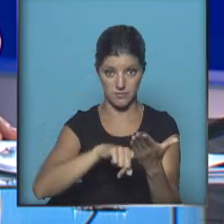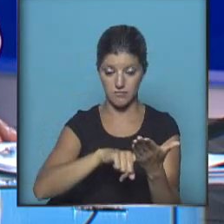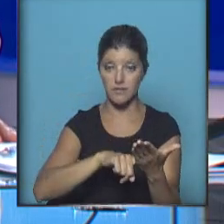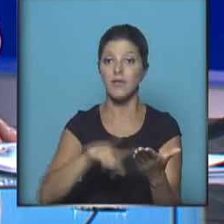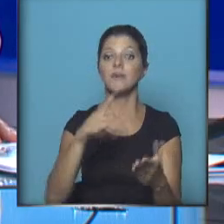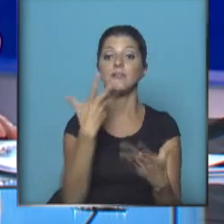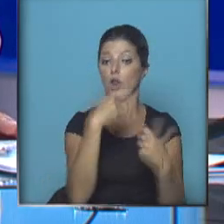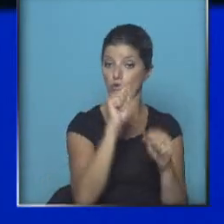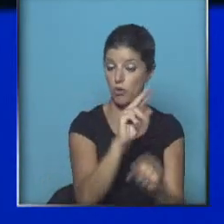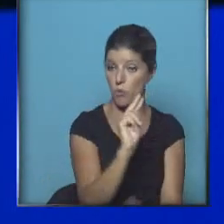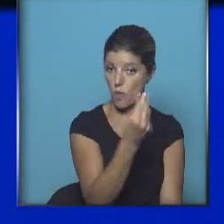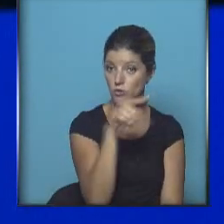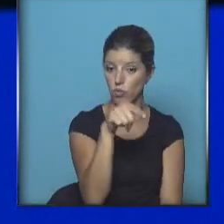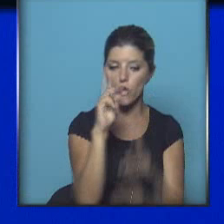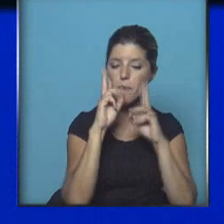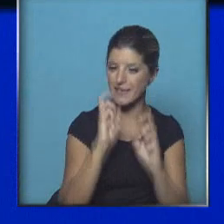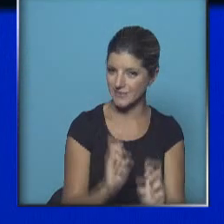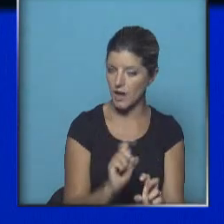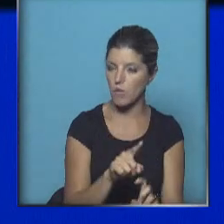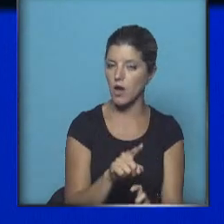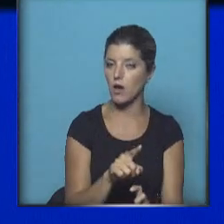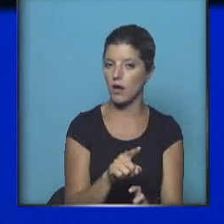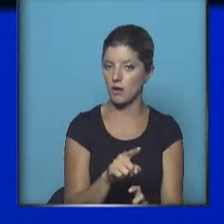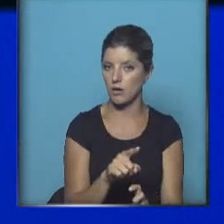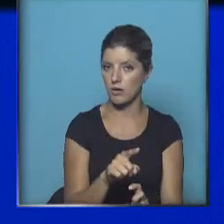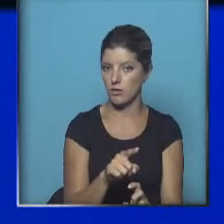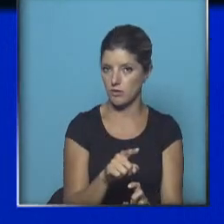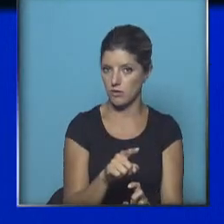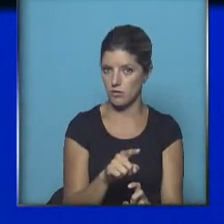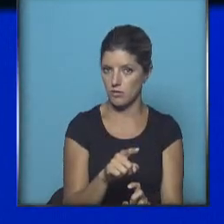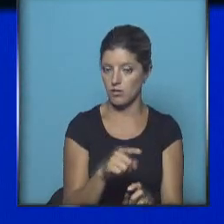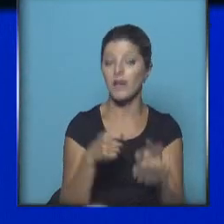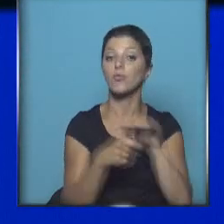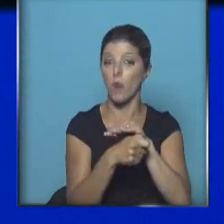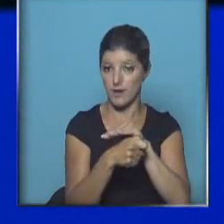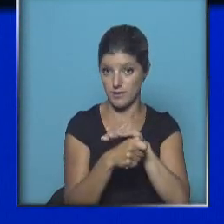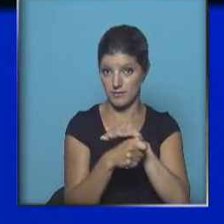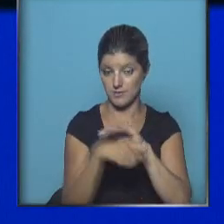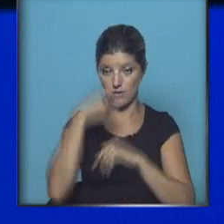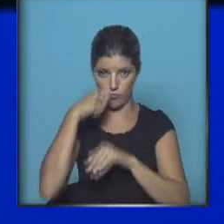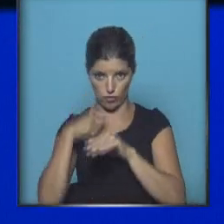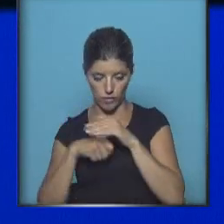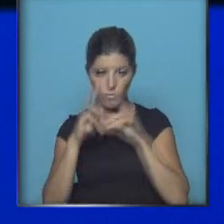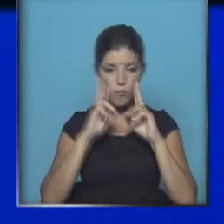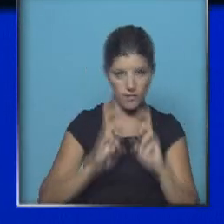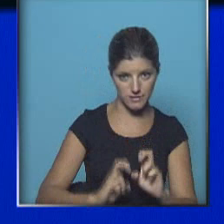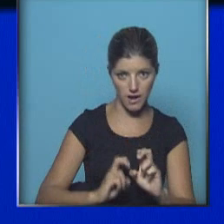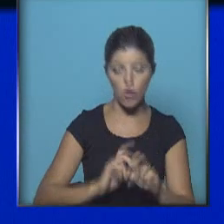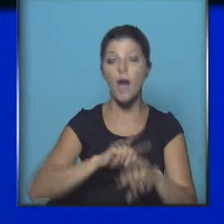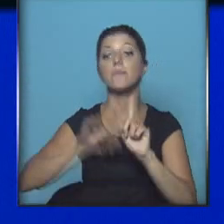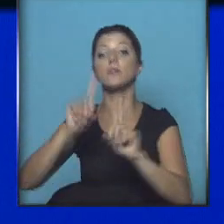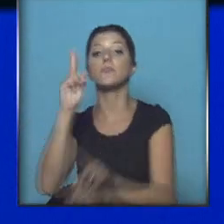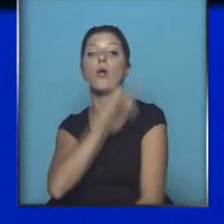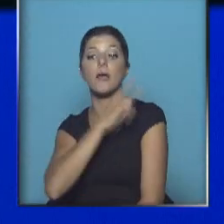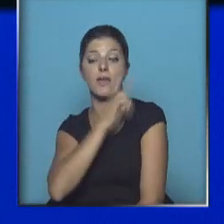apareció muerto cuando estaba investigando en la aduana narcotráfico, mientras el jefe de las